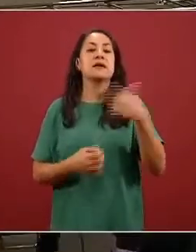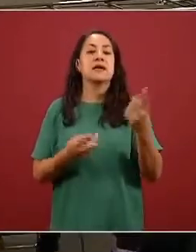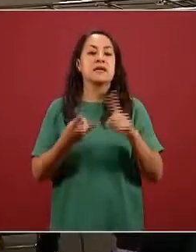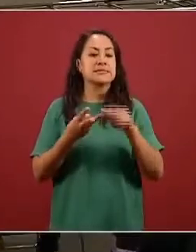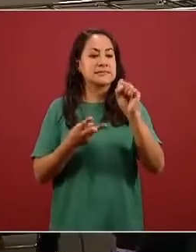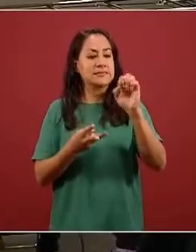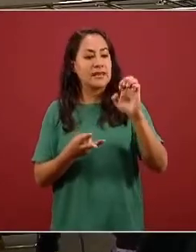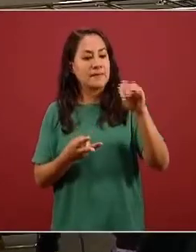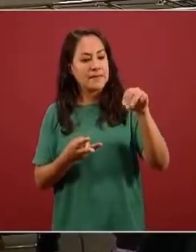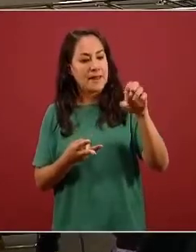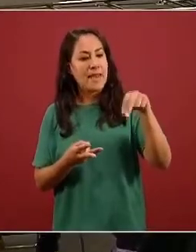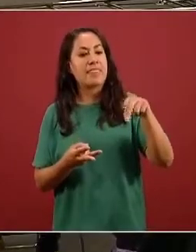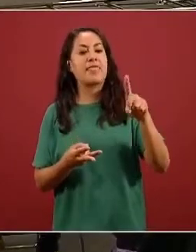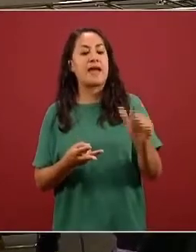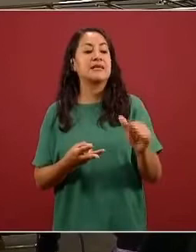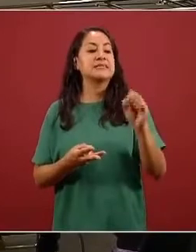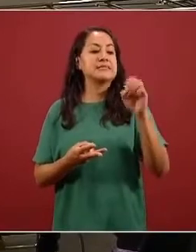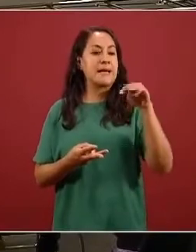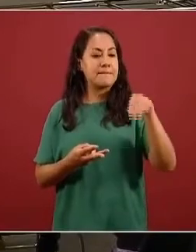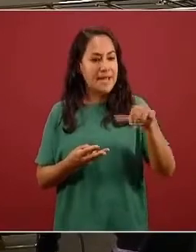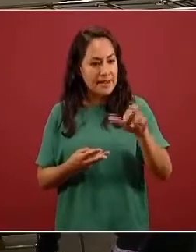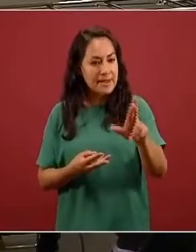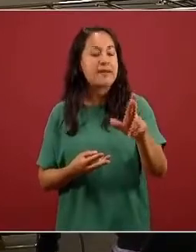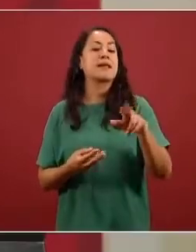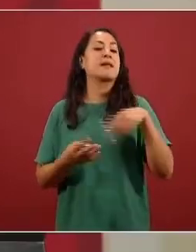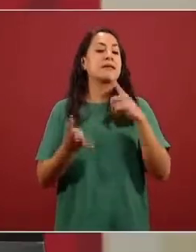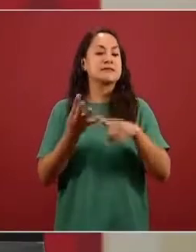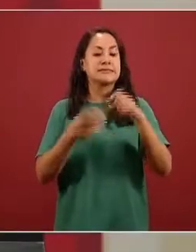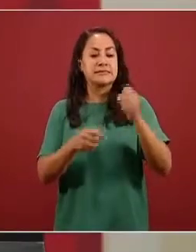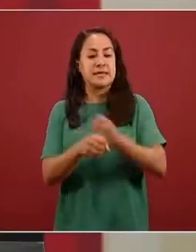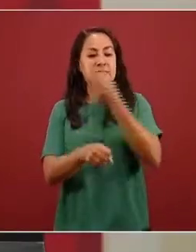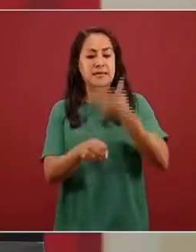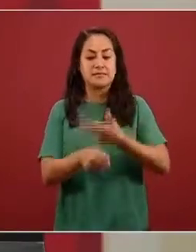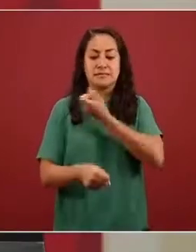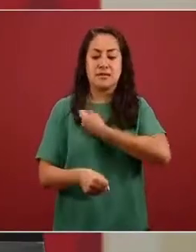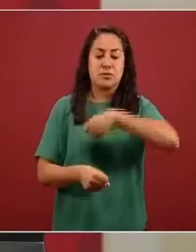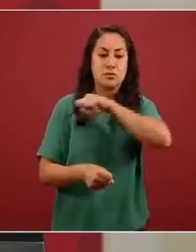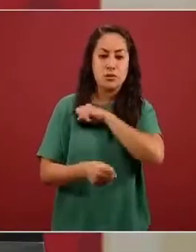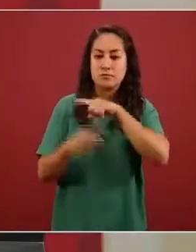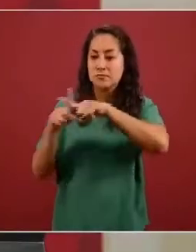Salud, que lo que permite es el intercambio de servicios en forma temporal